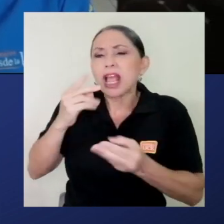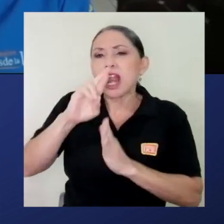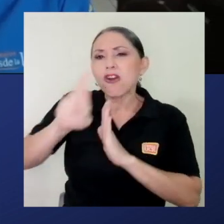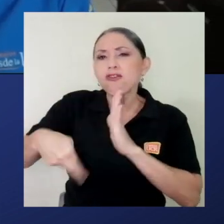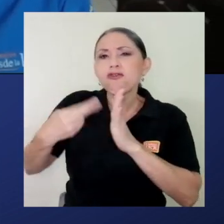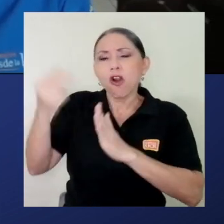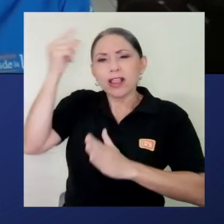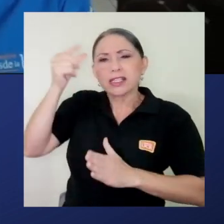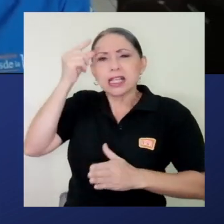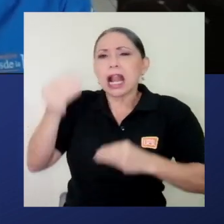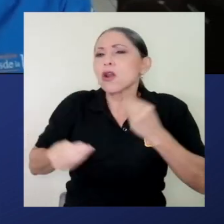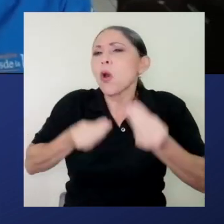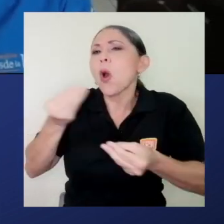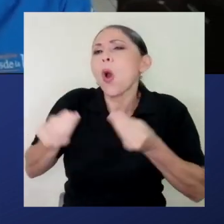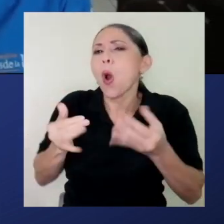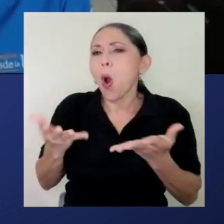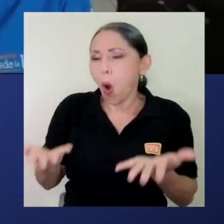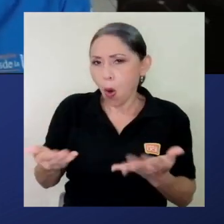rol estatal?